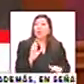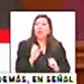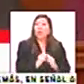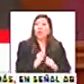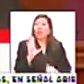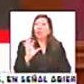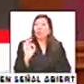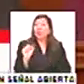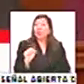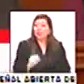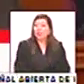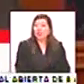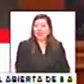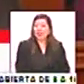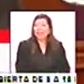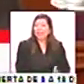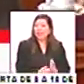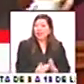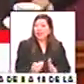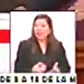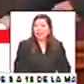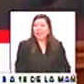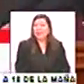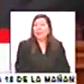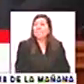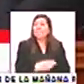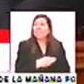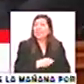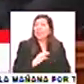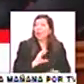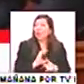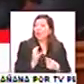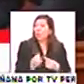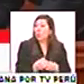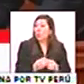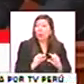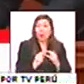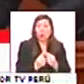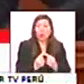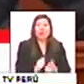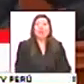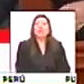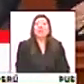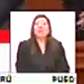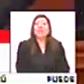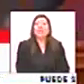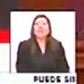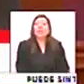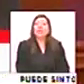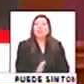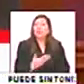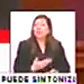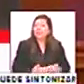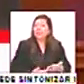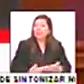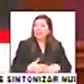1.848.190,50 soles, mediante decreto supremo refrendado por el Ministro de Cultura, considerando los grupos ocupacionales previstos en sus